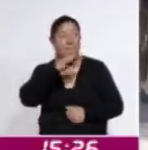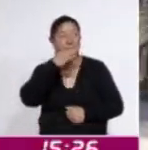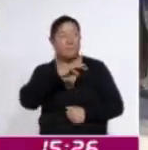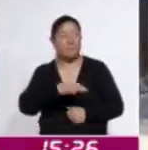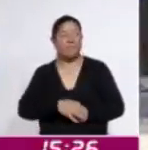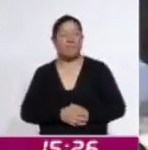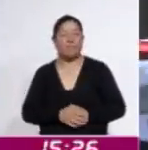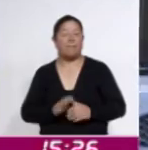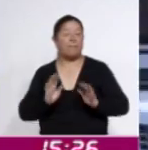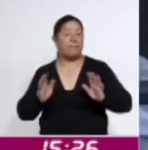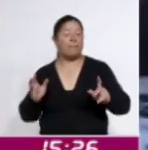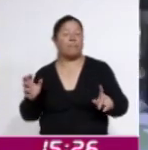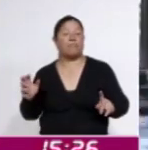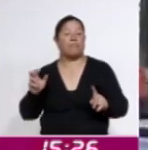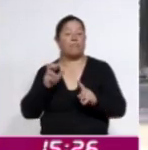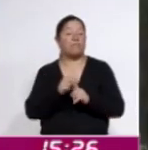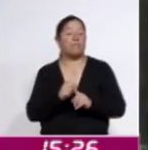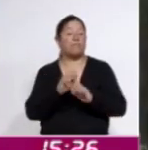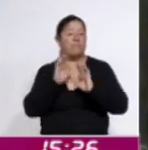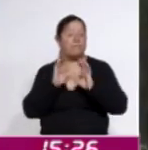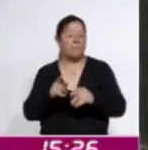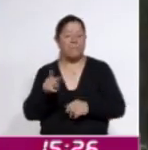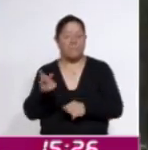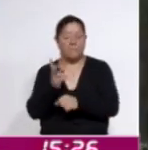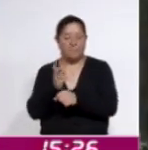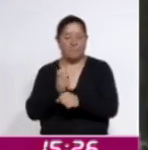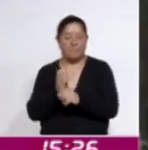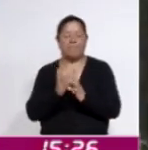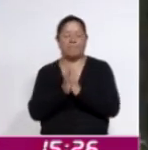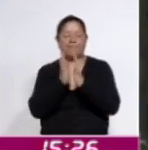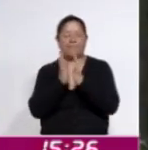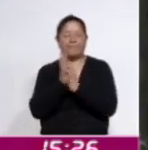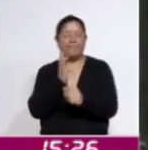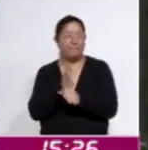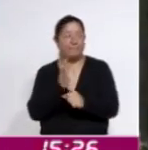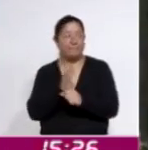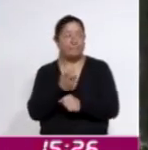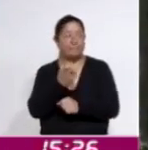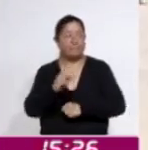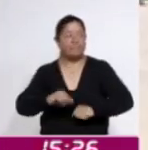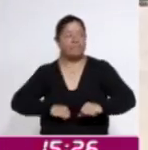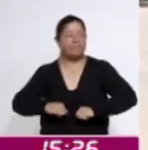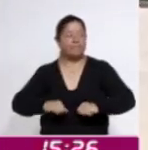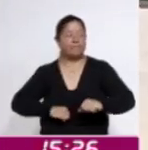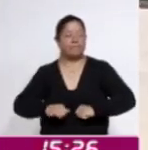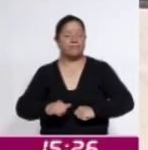alcanzar la meta y el que se les invitara a participar en esta actividad.